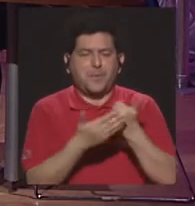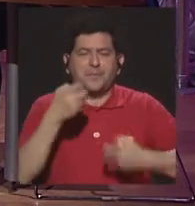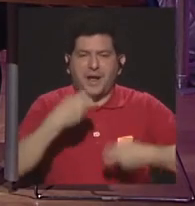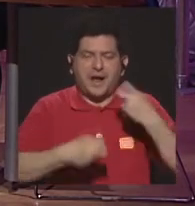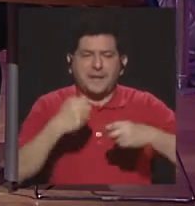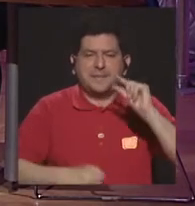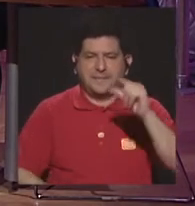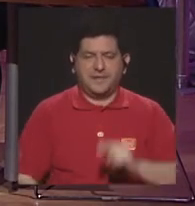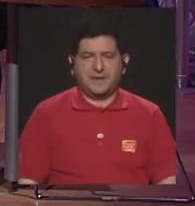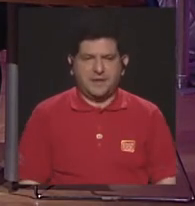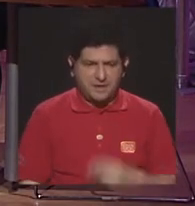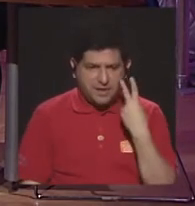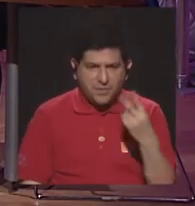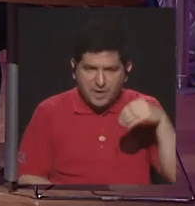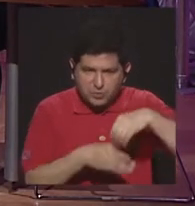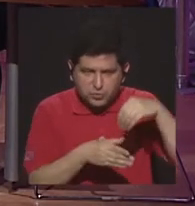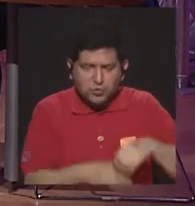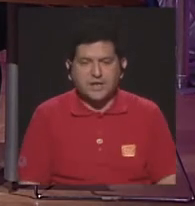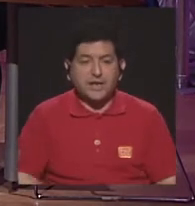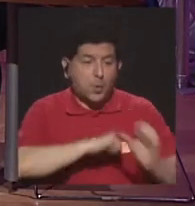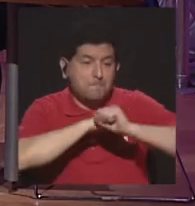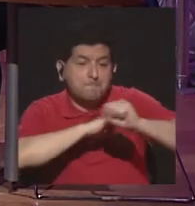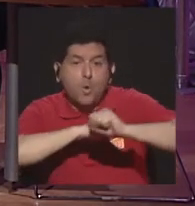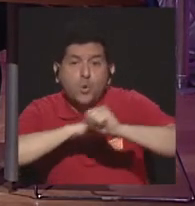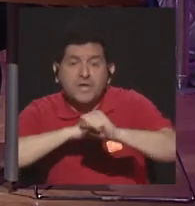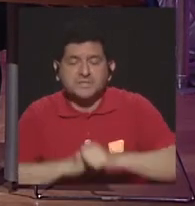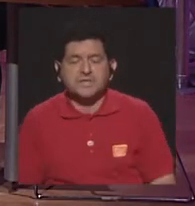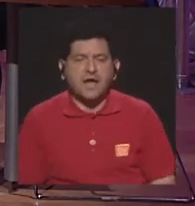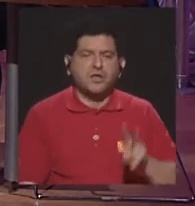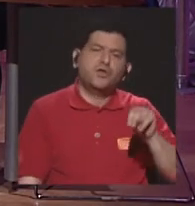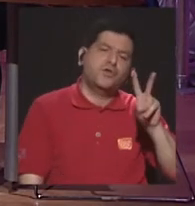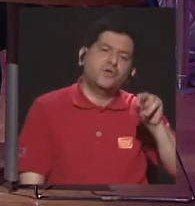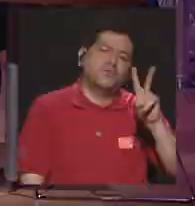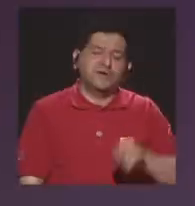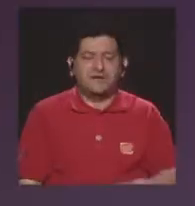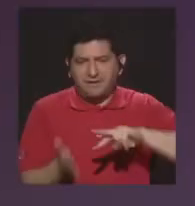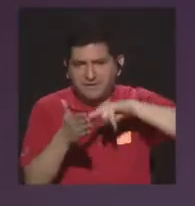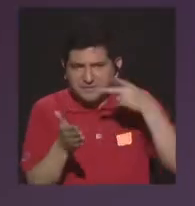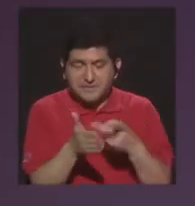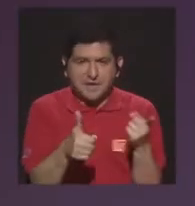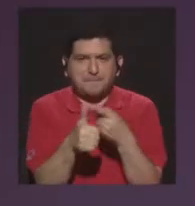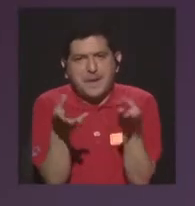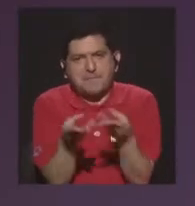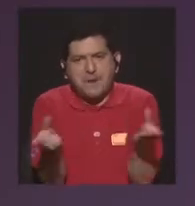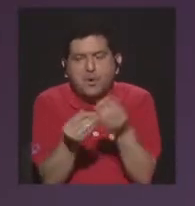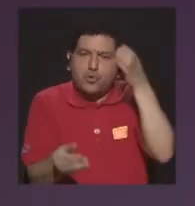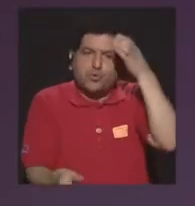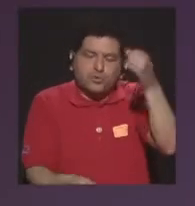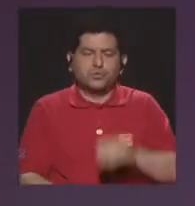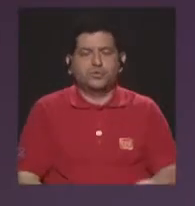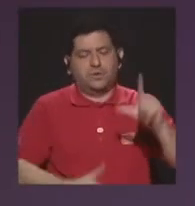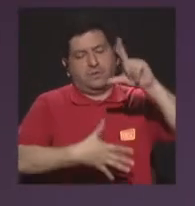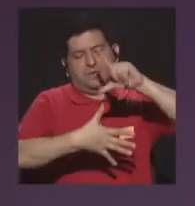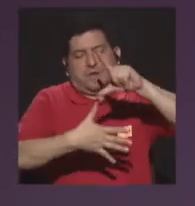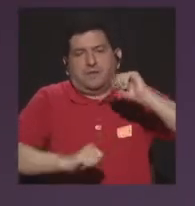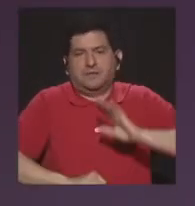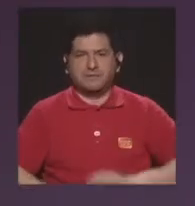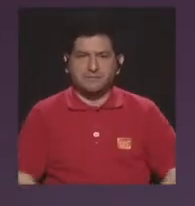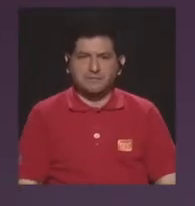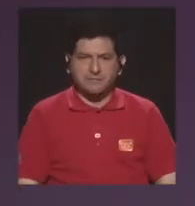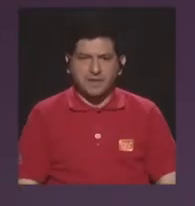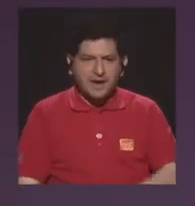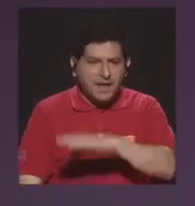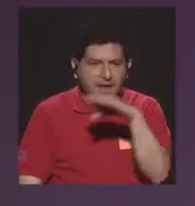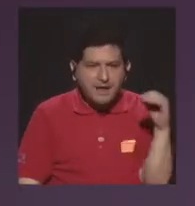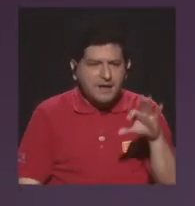problema. Veamos contenidos como la publicidad, veamos las telenovelas, que constituyen el primer producto cultural en América Latina, y